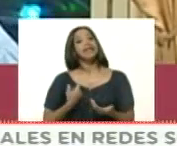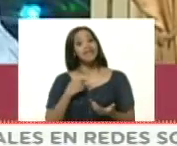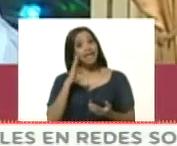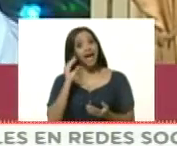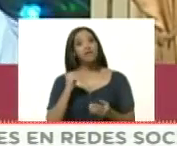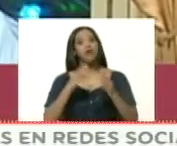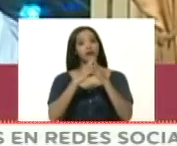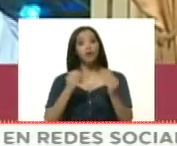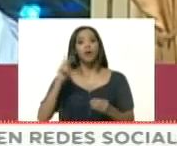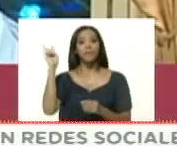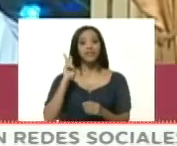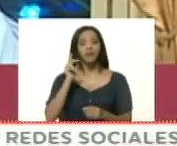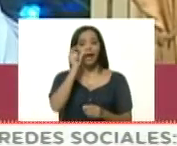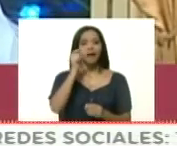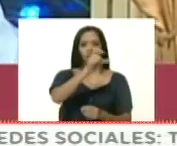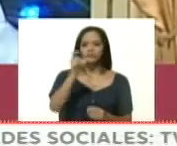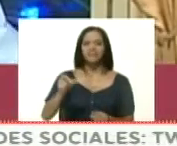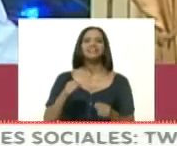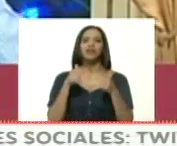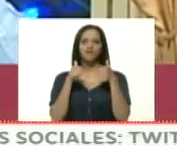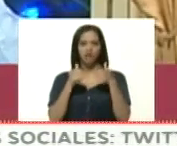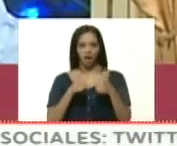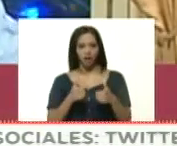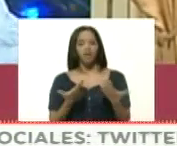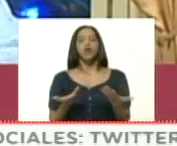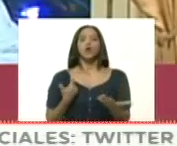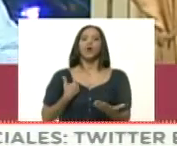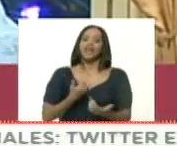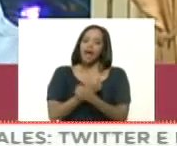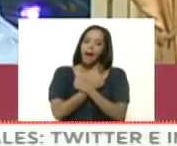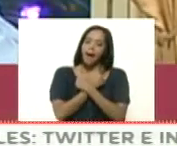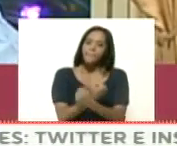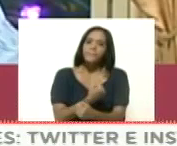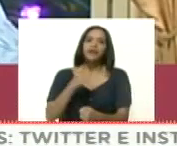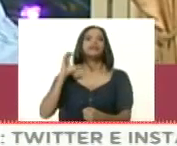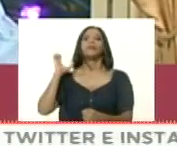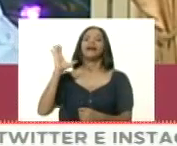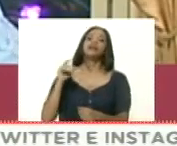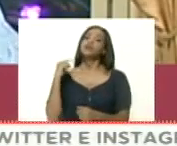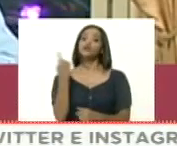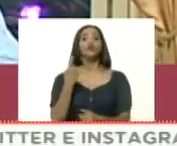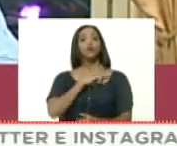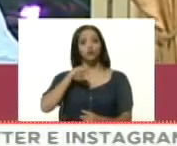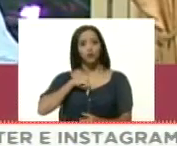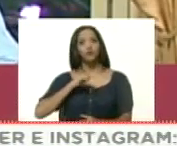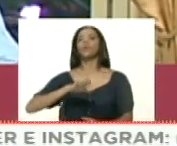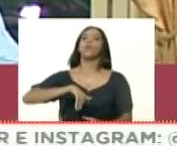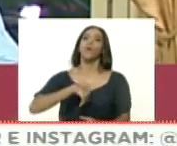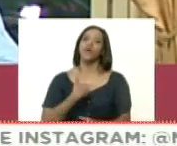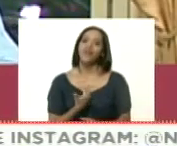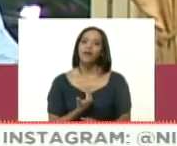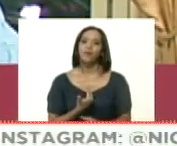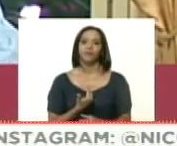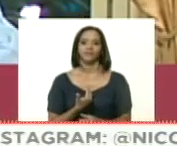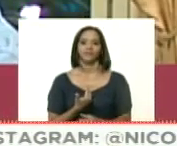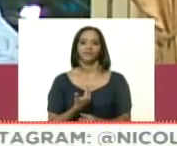los venezolanos y venezolanas de bien, los que aman este país, solo nosotros podemos llevar